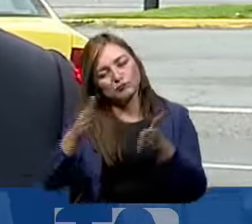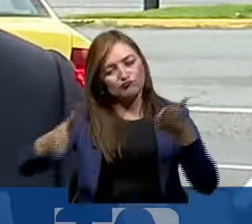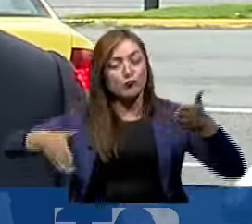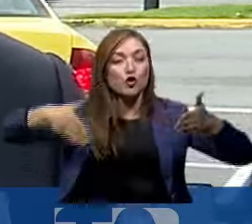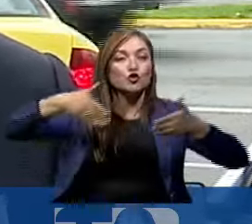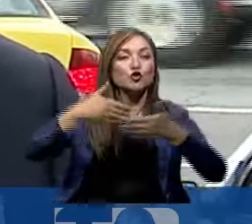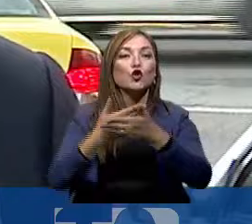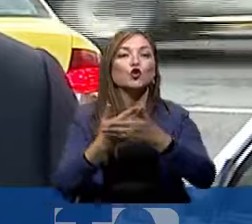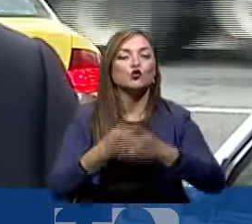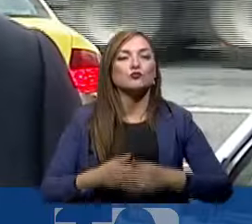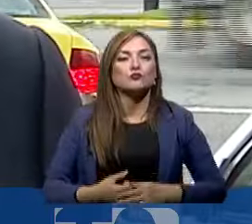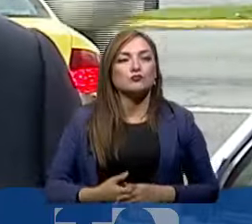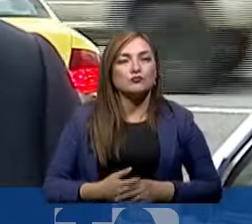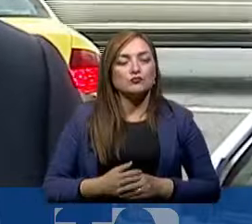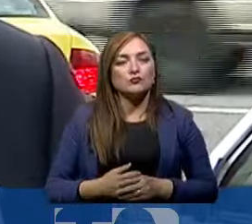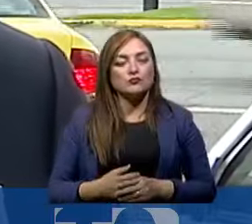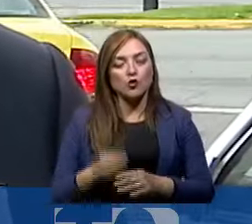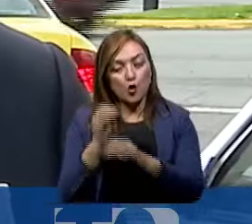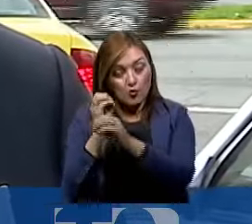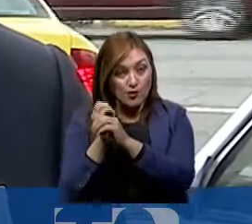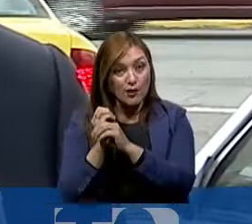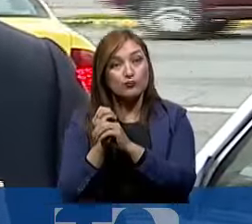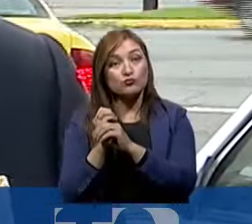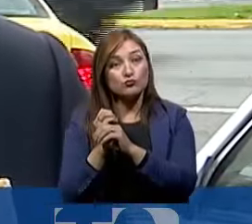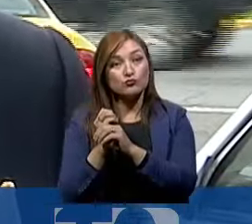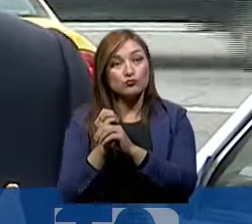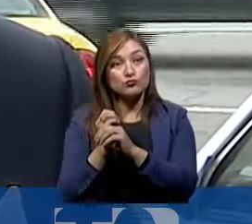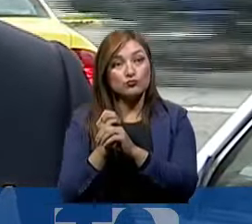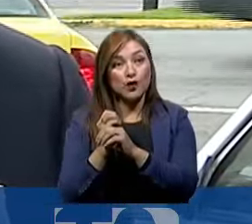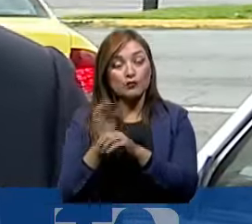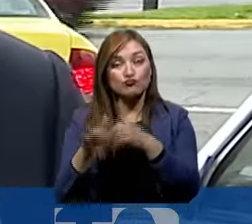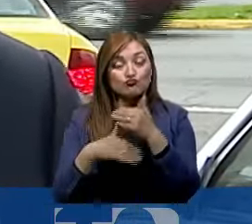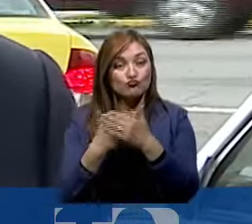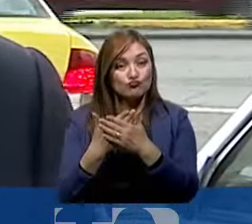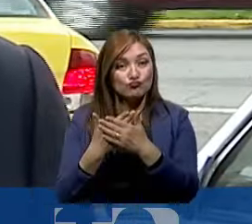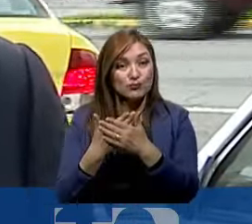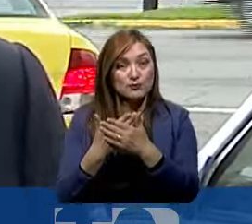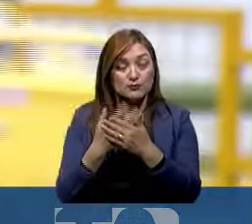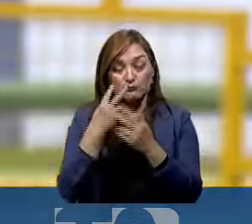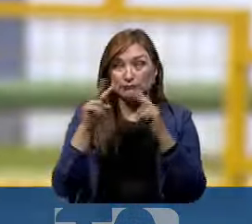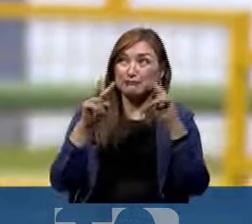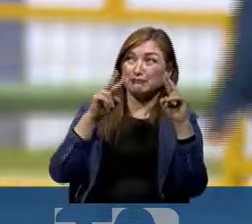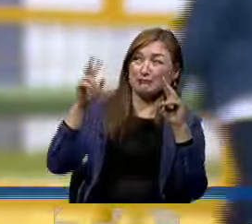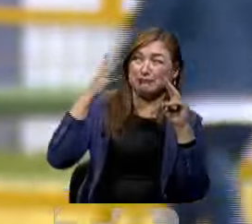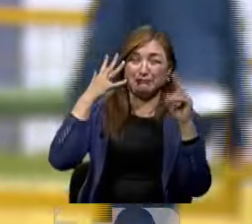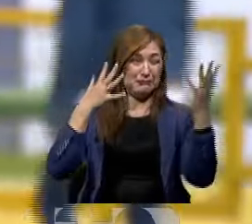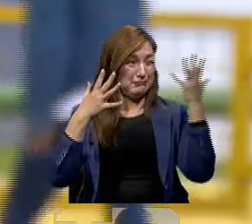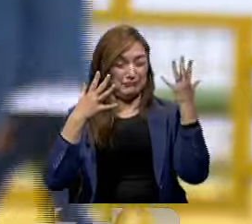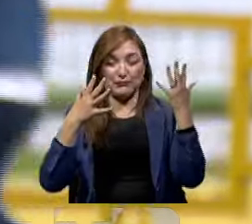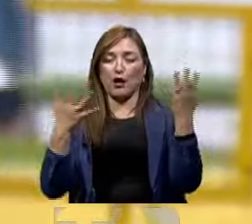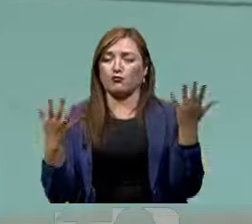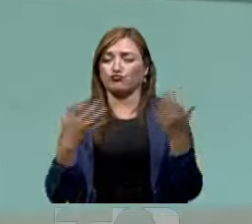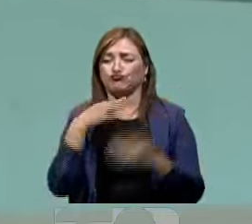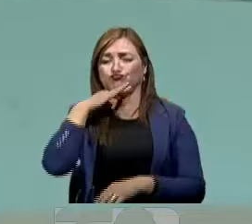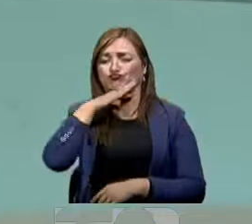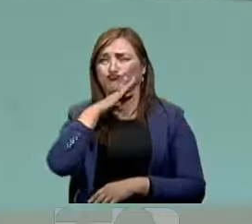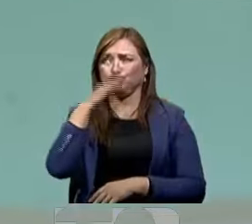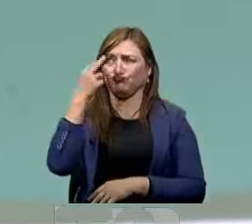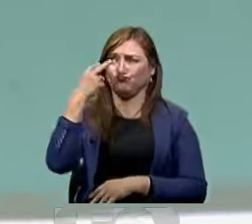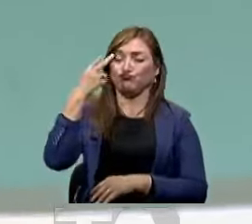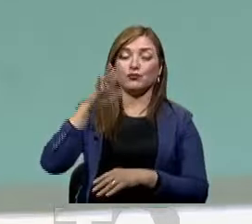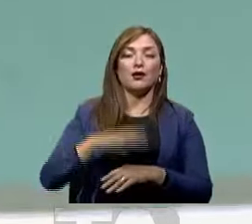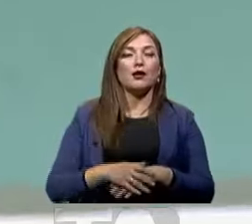nosotros estamos obligados para con la ciudad a no contaminarla visualmente. La Agencia Metropolitana de Control emitió